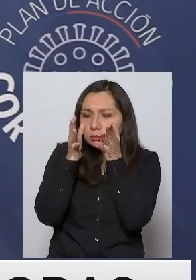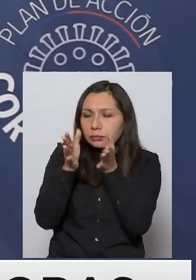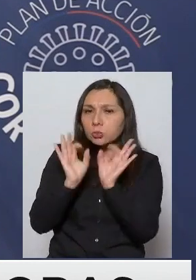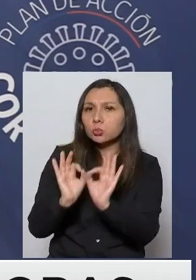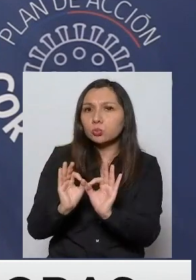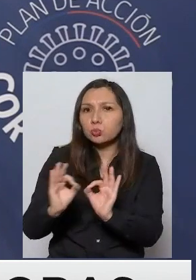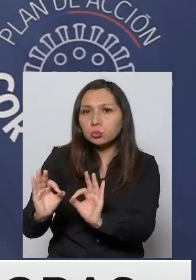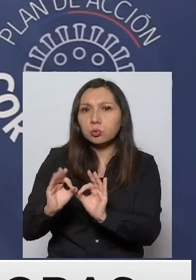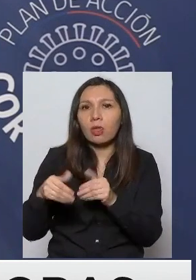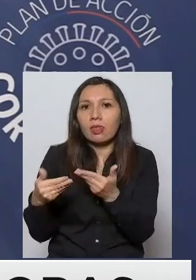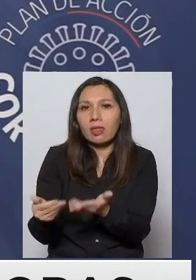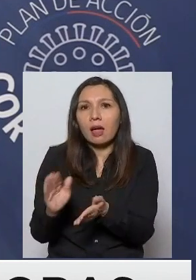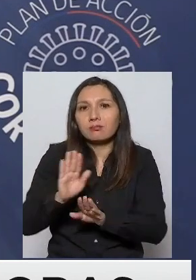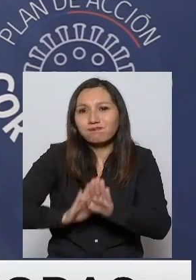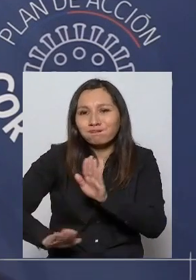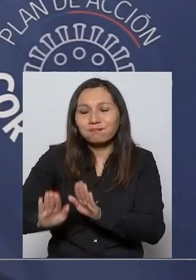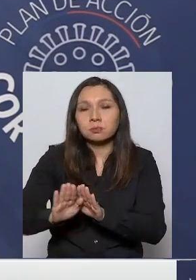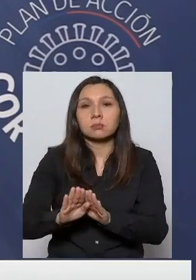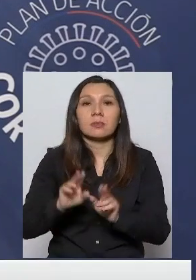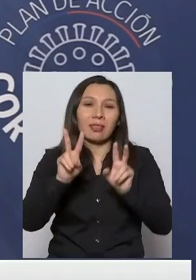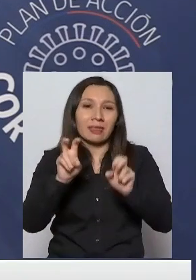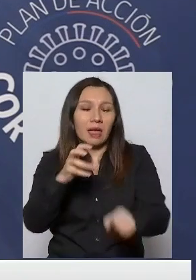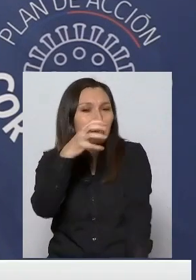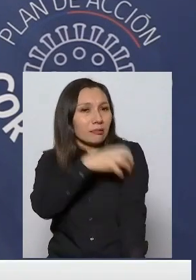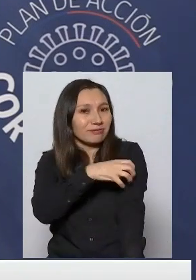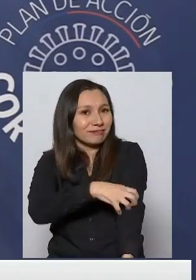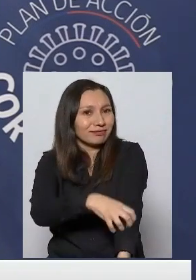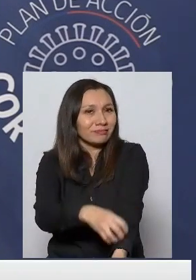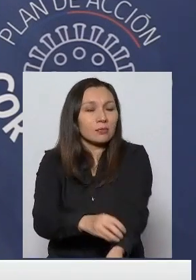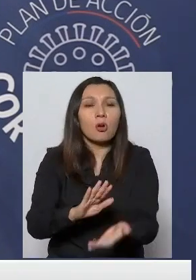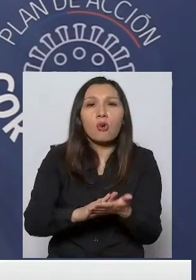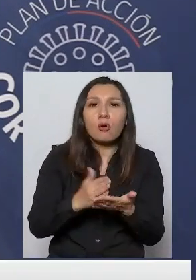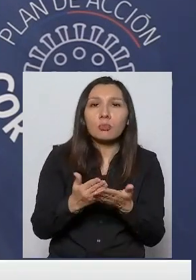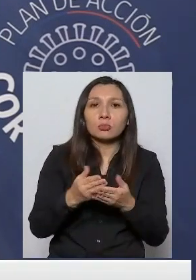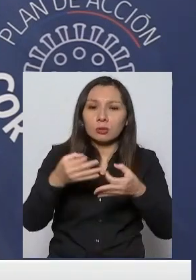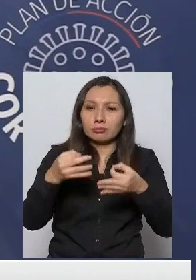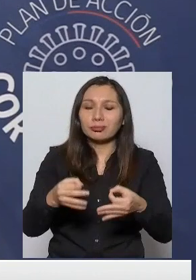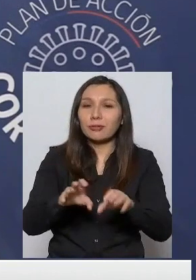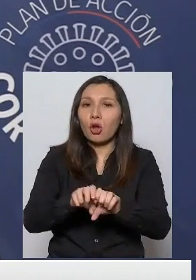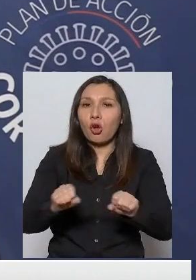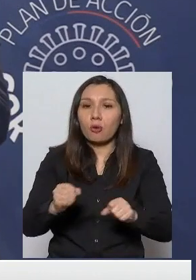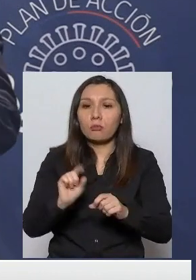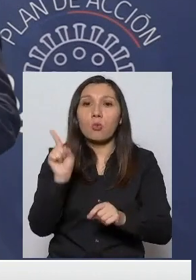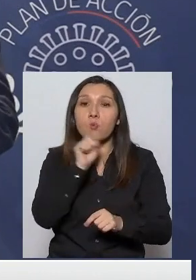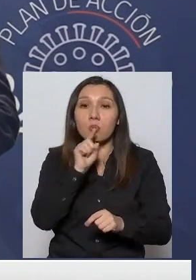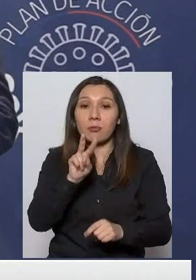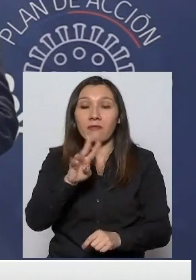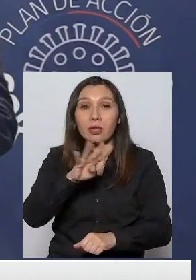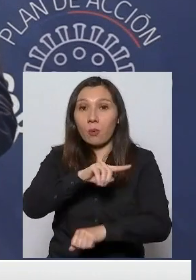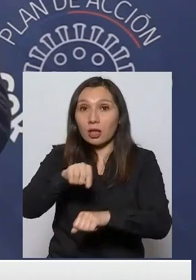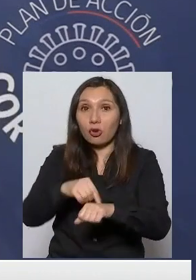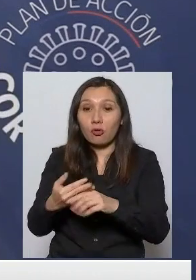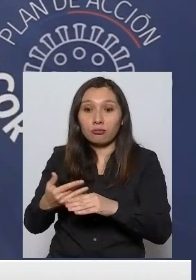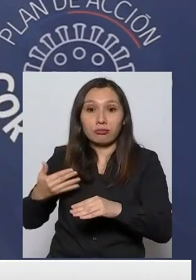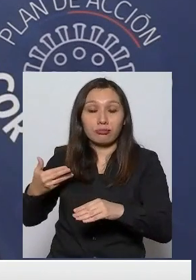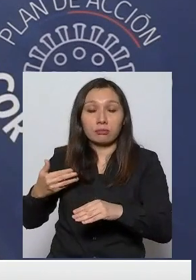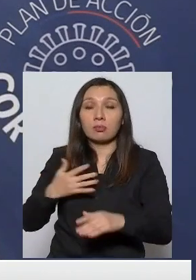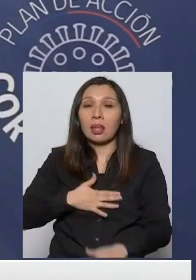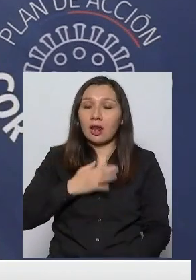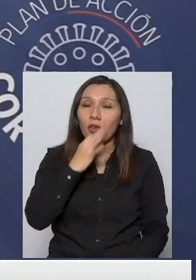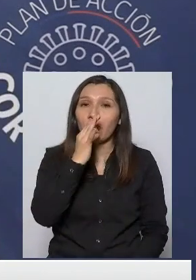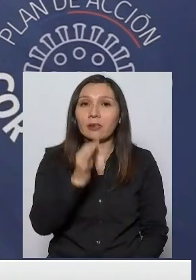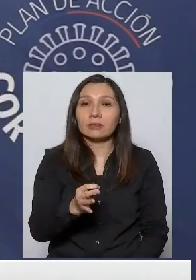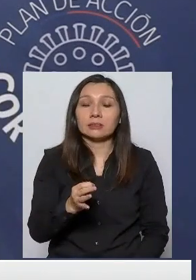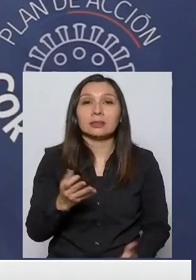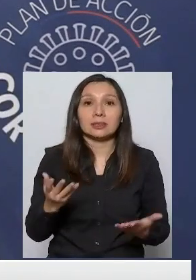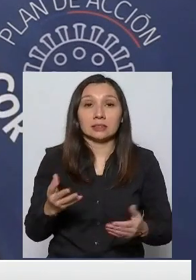con respecto a la situación regional en relación a los casos confirmados en las últimas 24 horas quiero decir